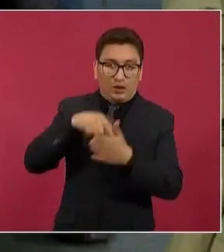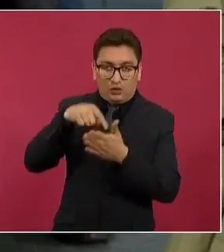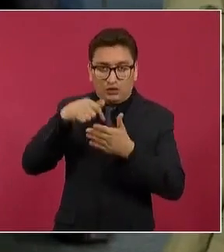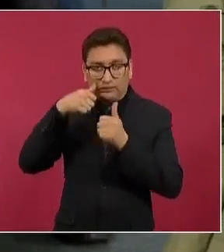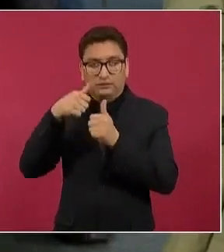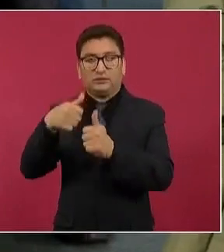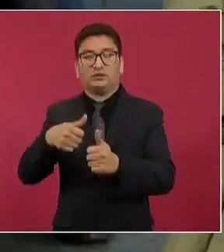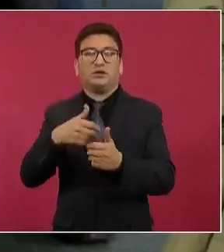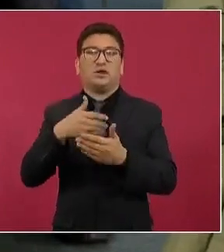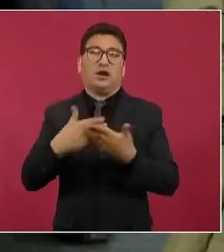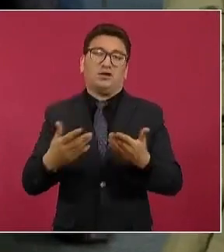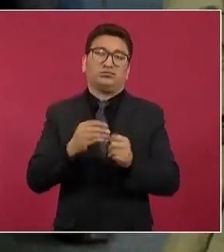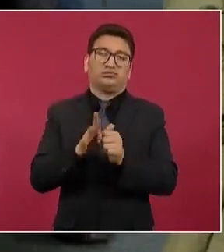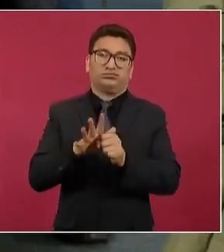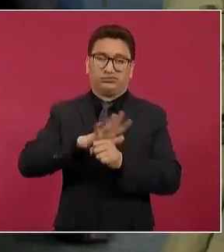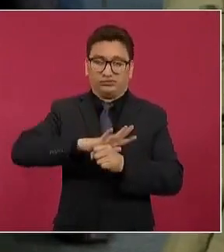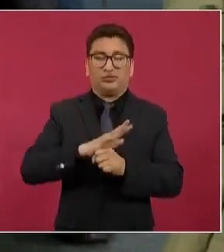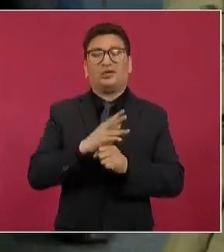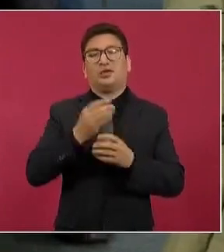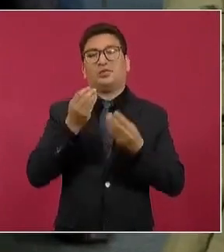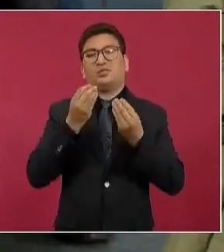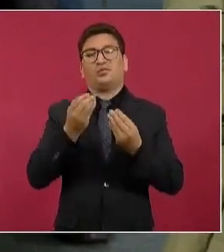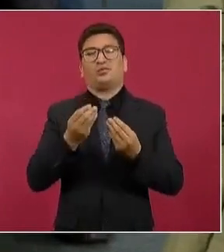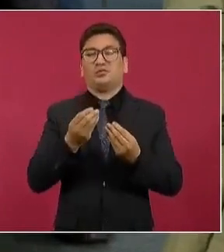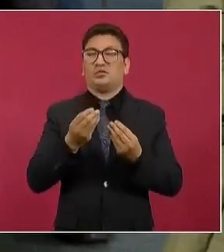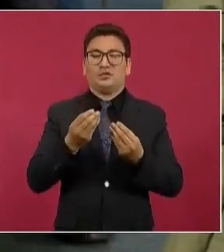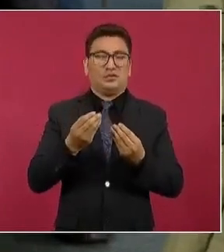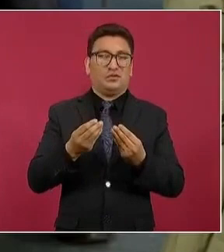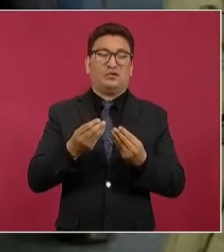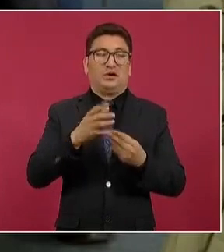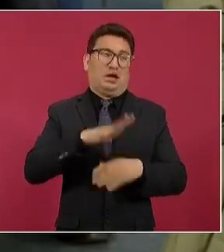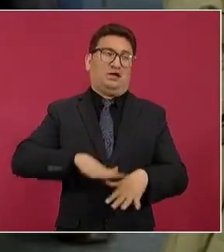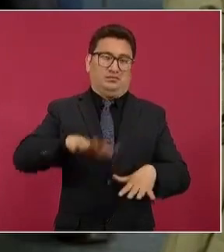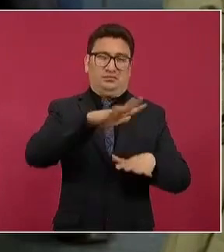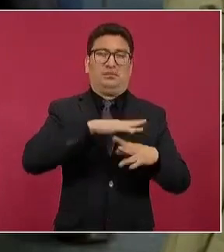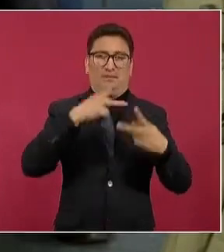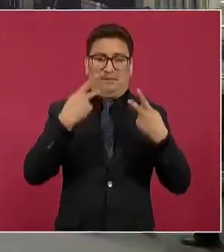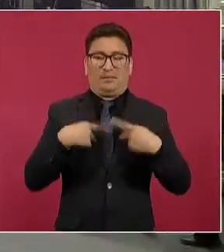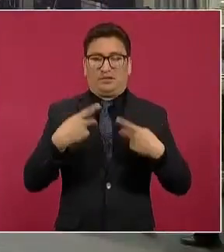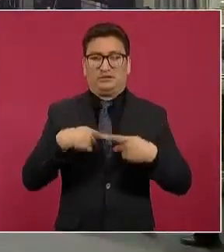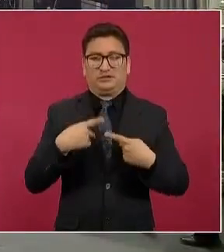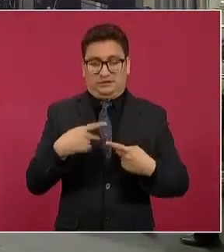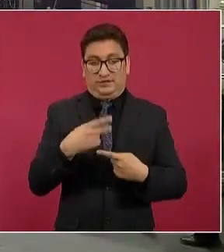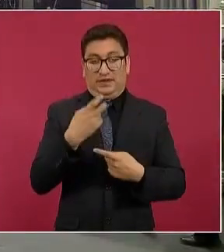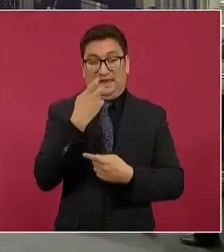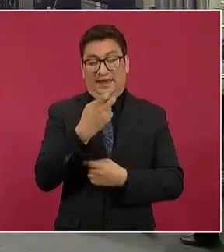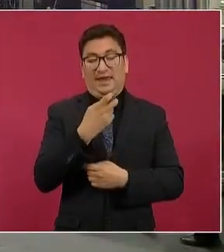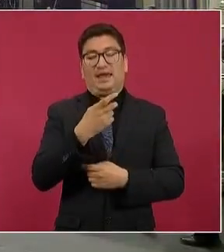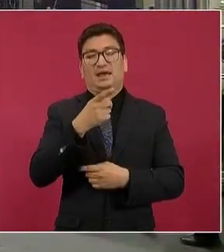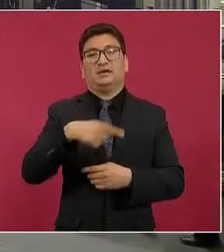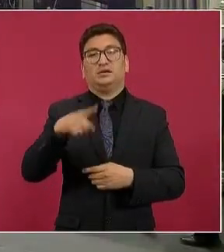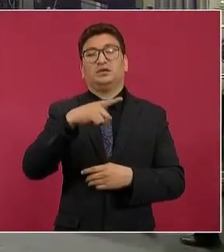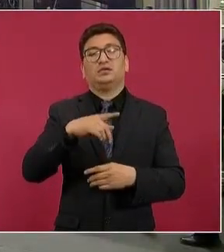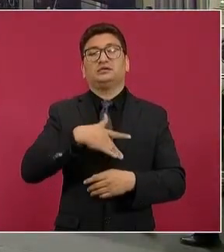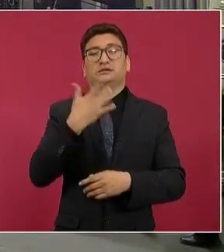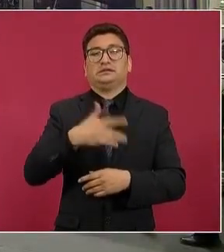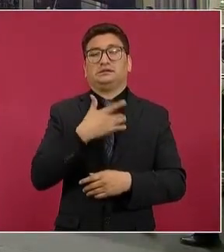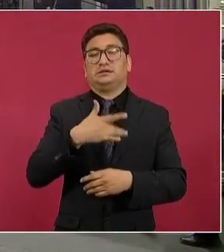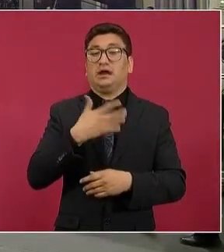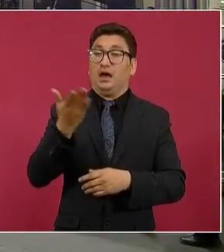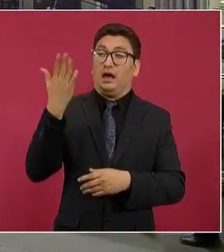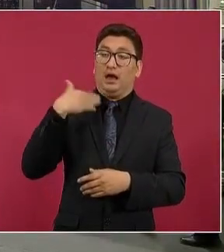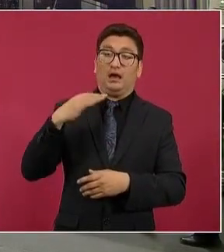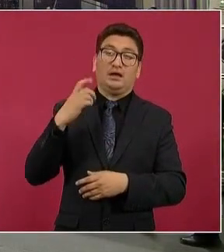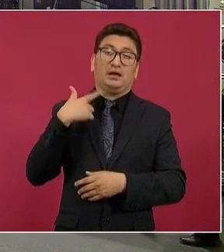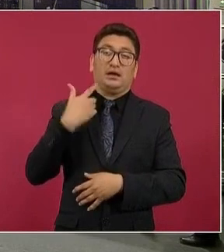atendidos. Ahora con la COVID-19, muchos de estos ciudadanos que para ellos han sido olvidados en sexenios